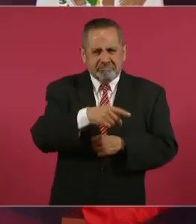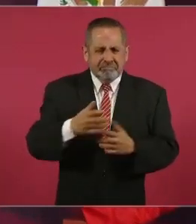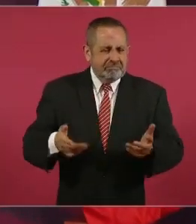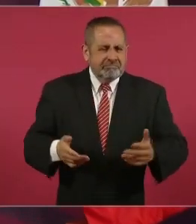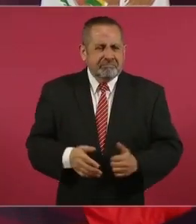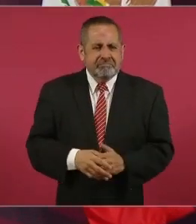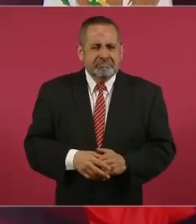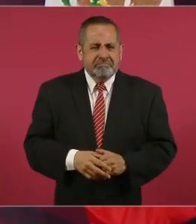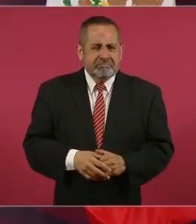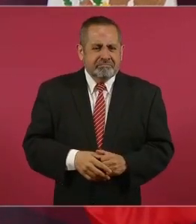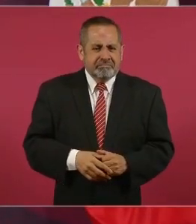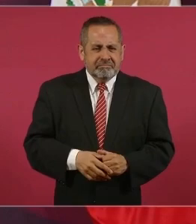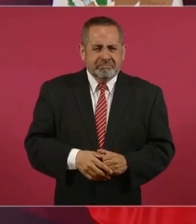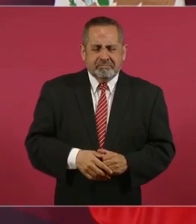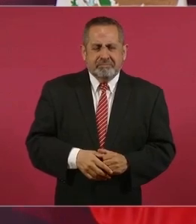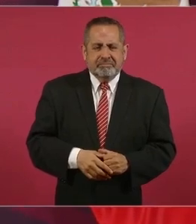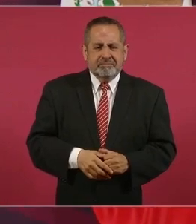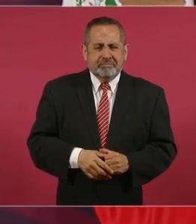de